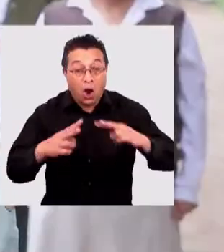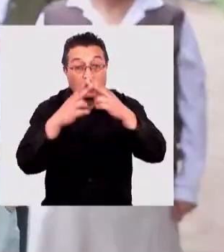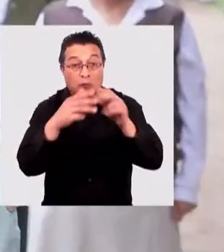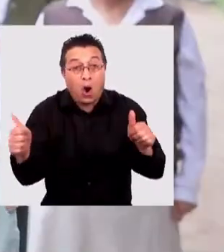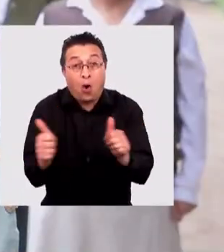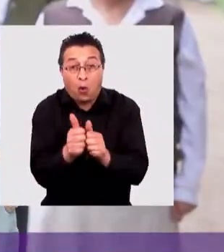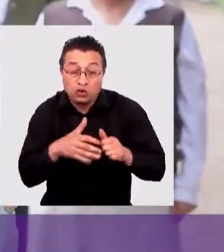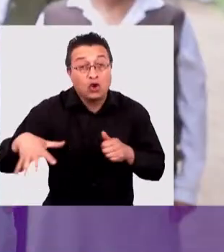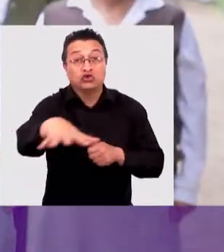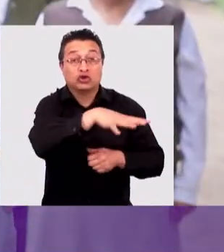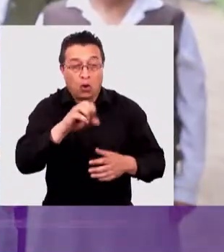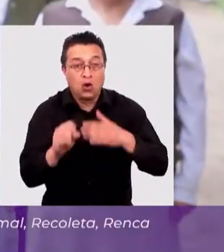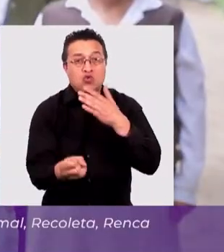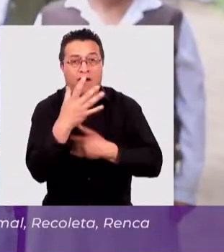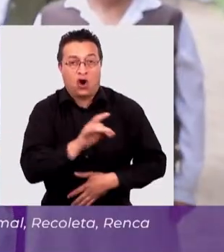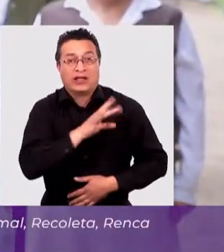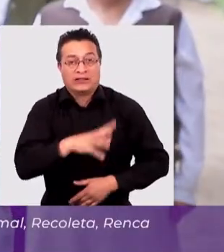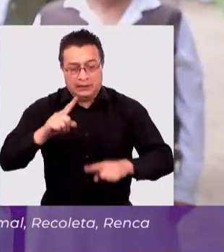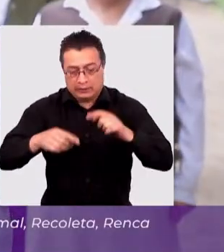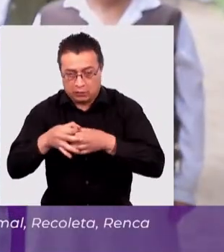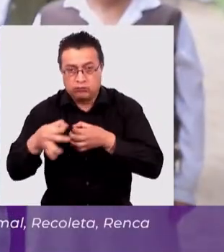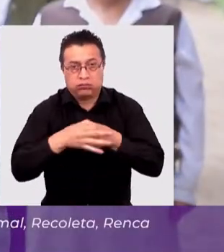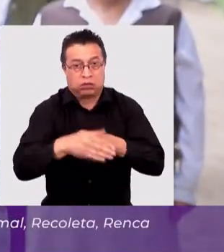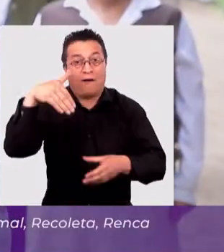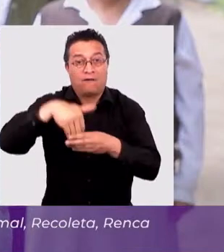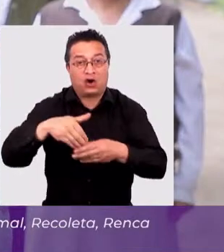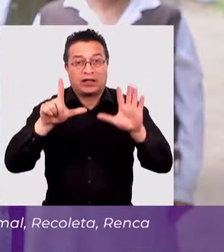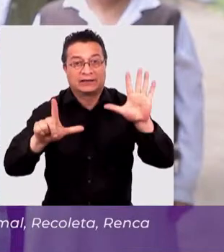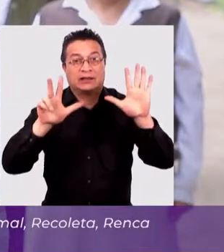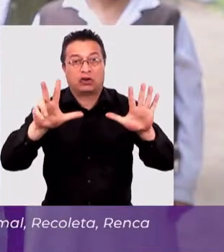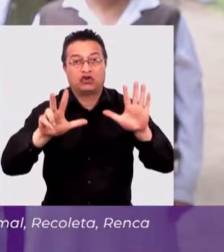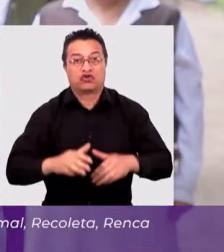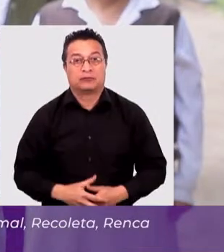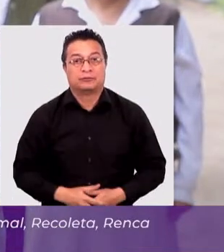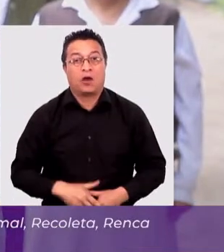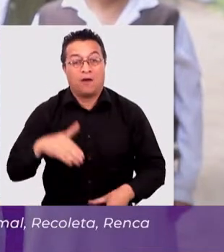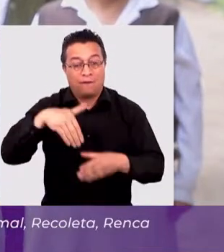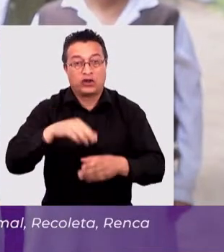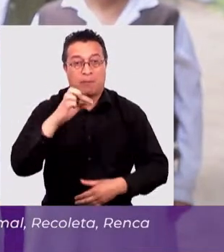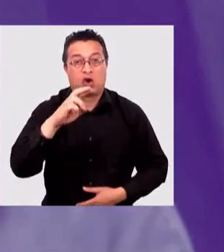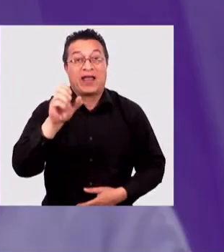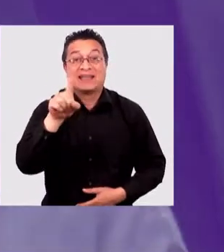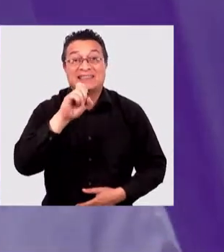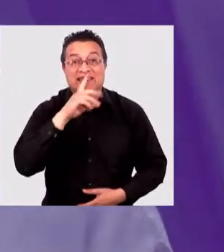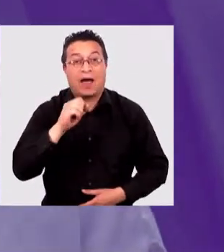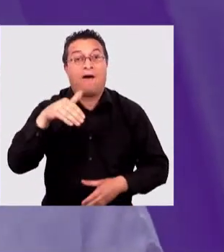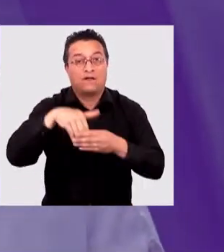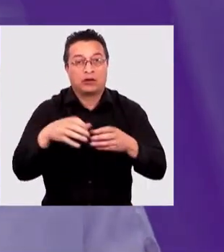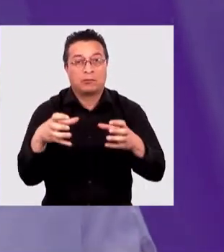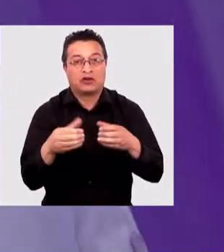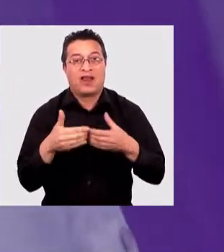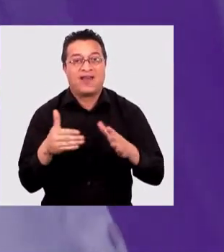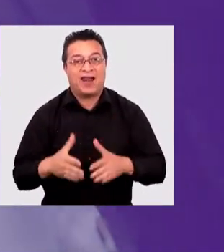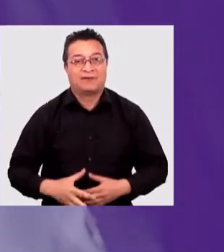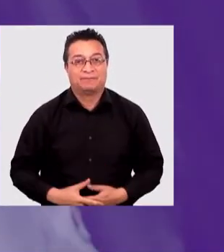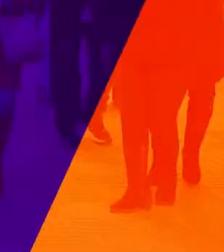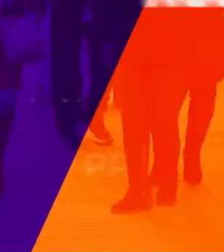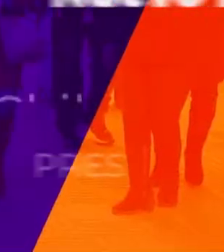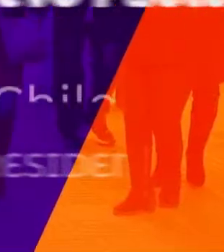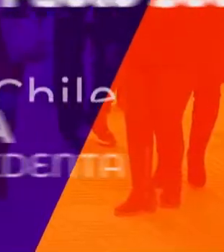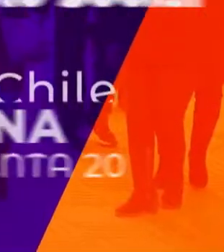construyamos juntas y juntos un nuevo chile desde el territorio botas 78 bota progresista bota